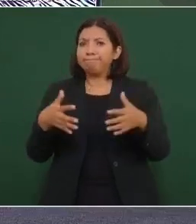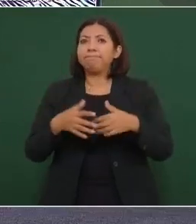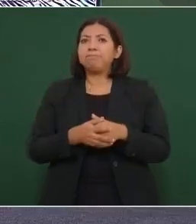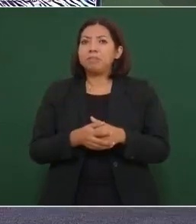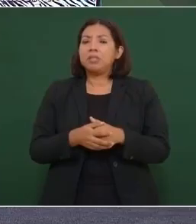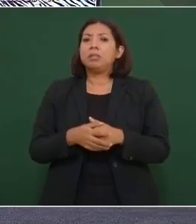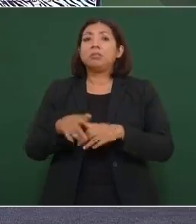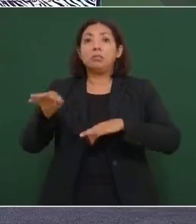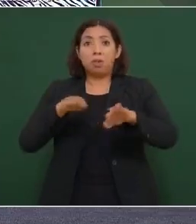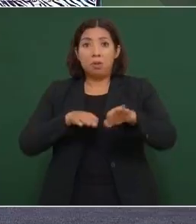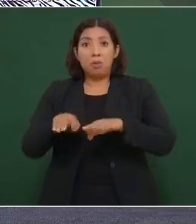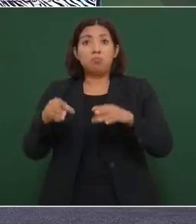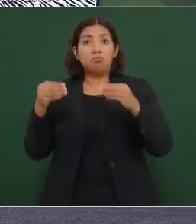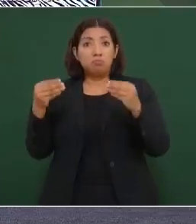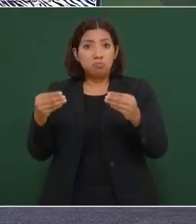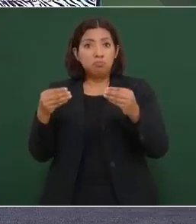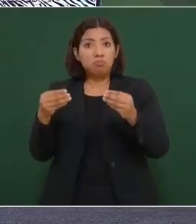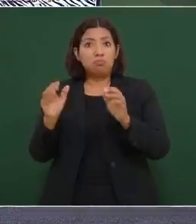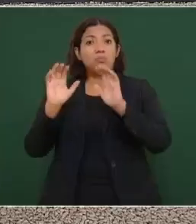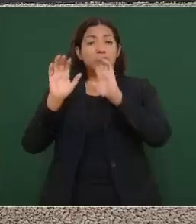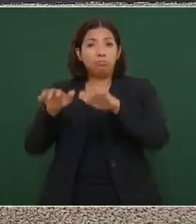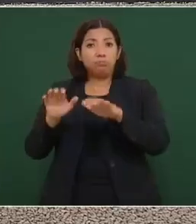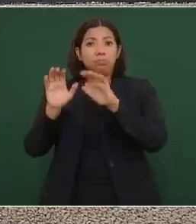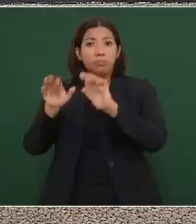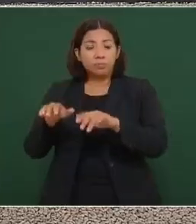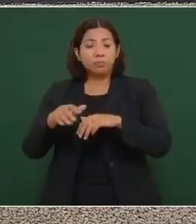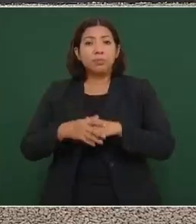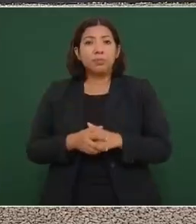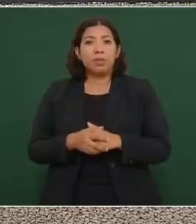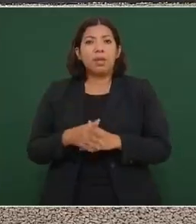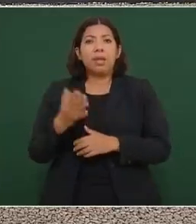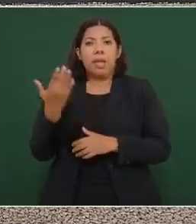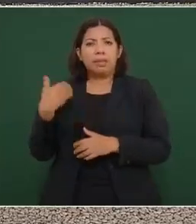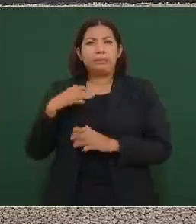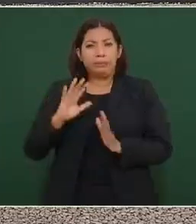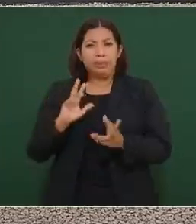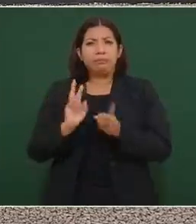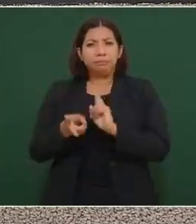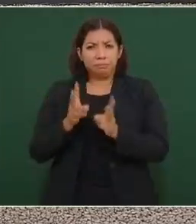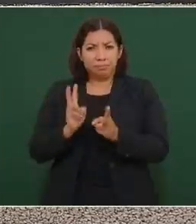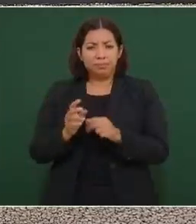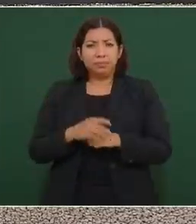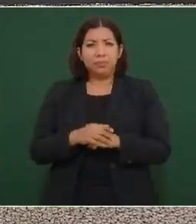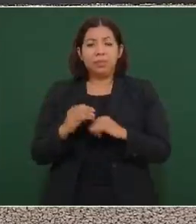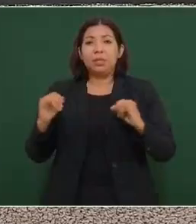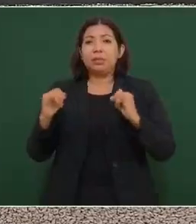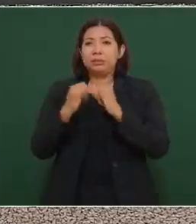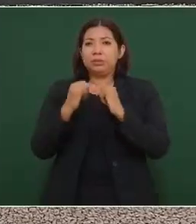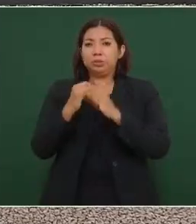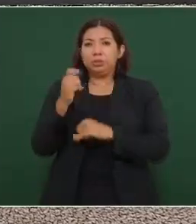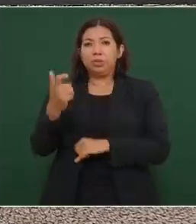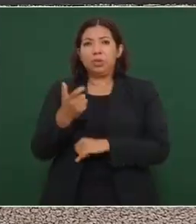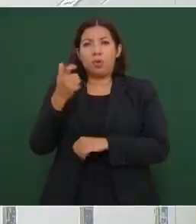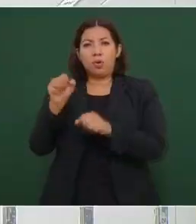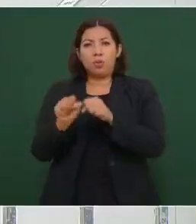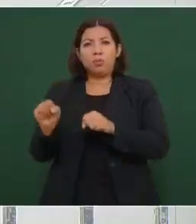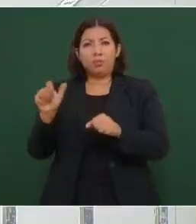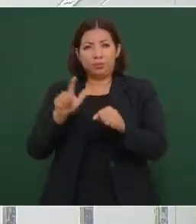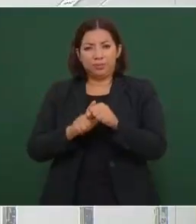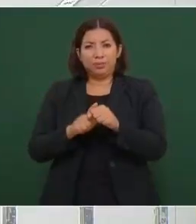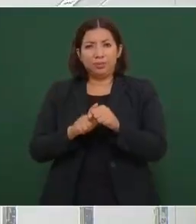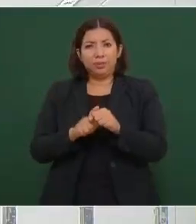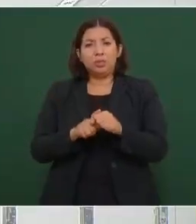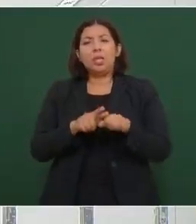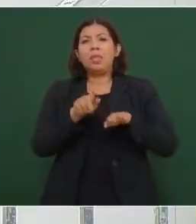generado alrededor del Tren Maya en Quintana Roo? Que hemos platicado aquí y que hoy es una realidad. El Instituto de Economía Social, a través del cual, con